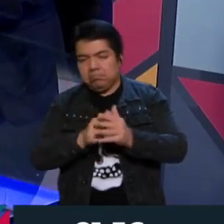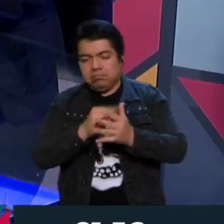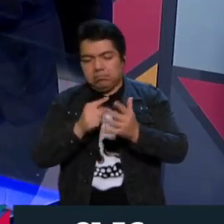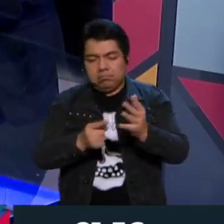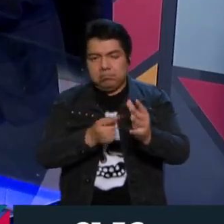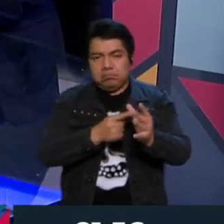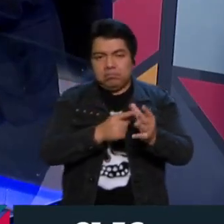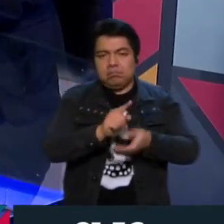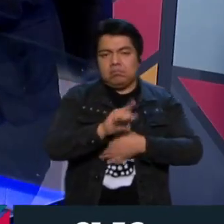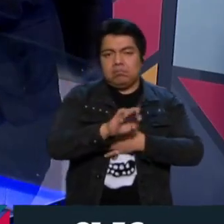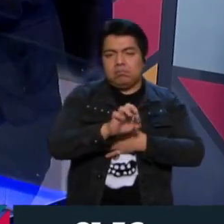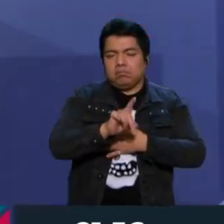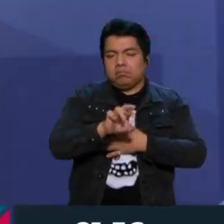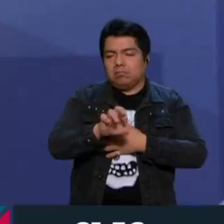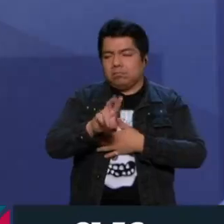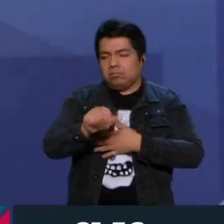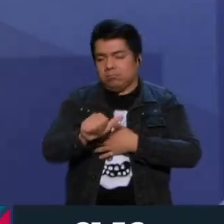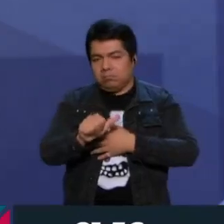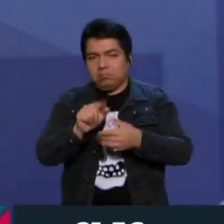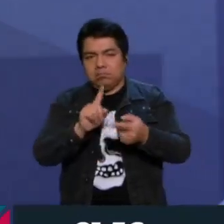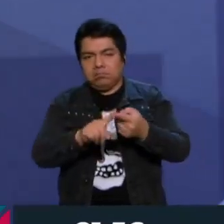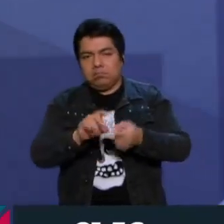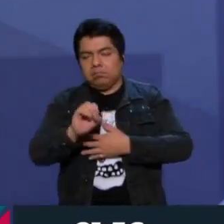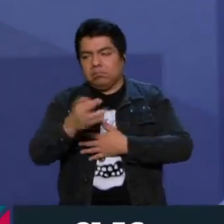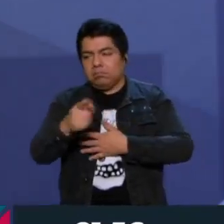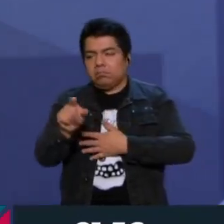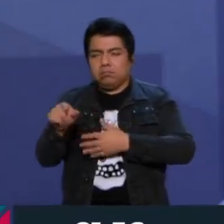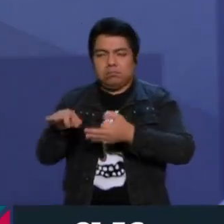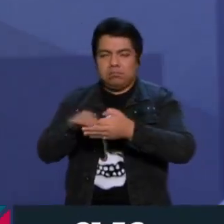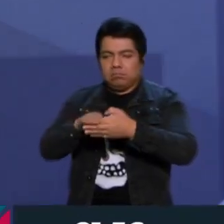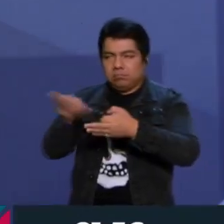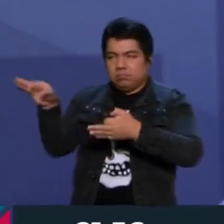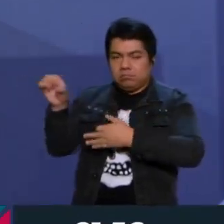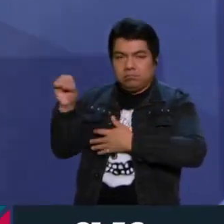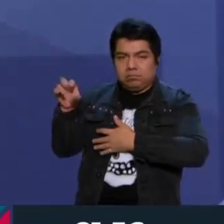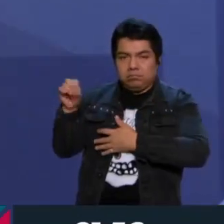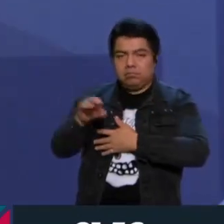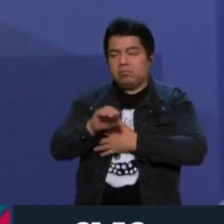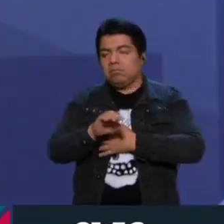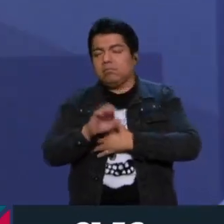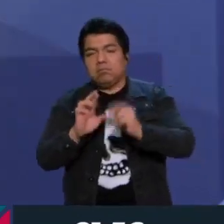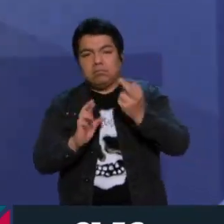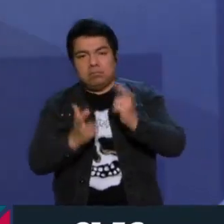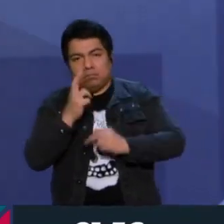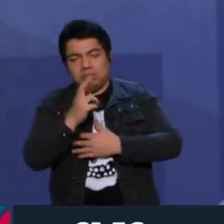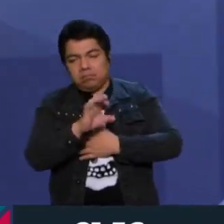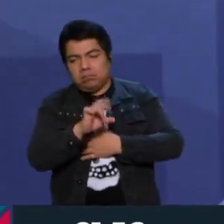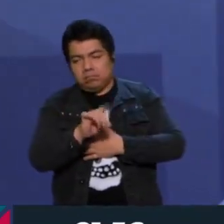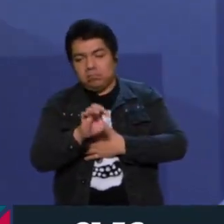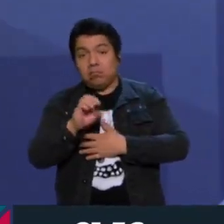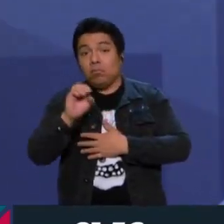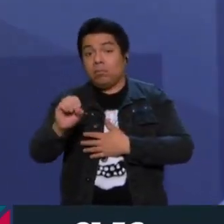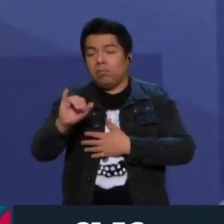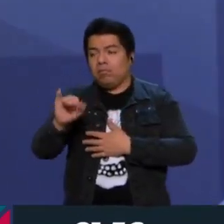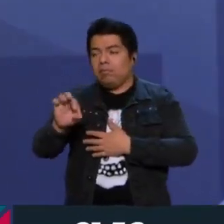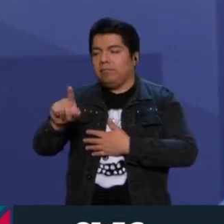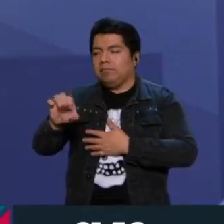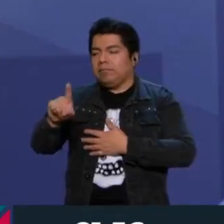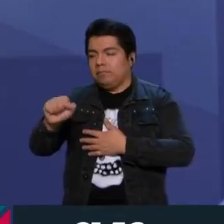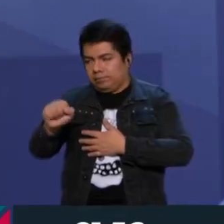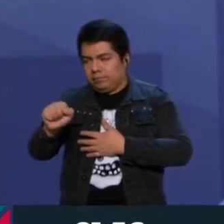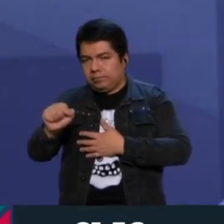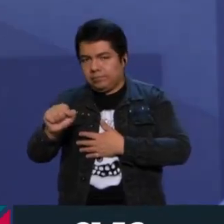Librado Rivera, Obregón aquí en La Bombilla, que está muy cerca, La Rebelión Escobarista, o José Vasconcelos, ¿no?